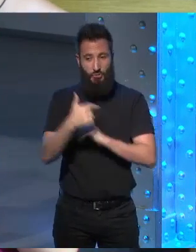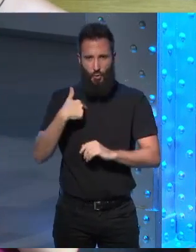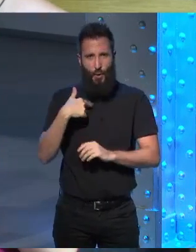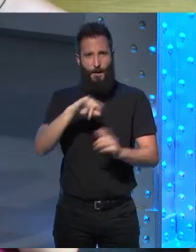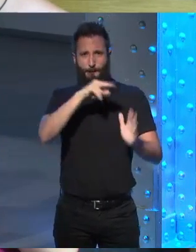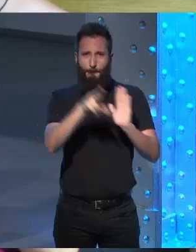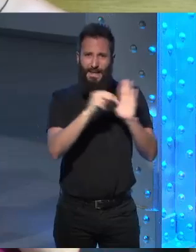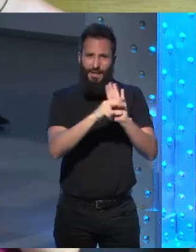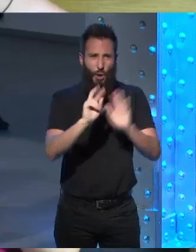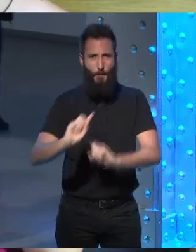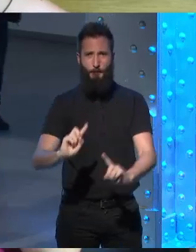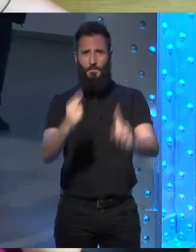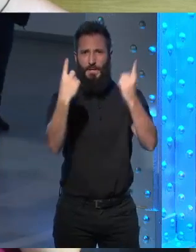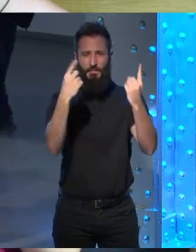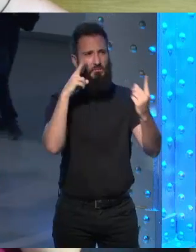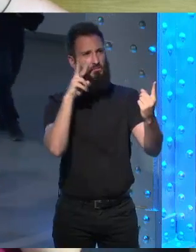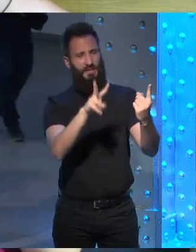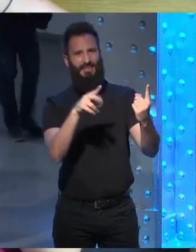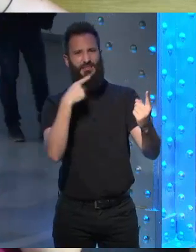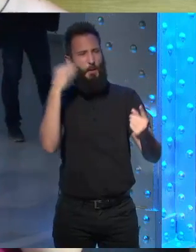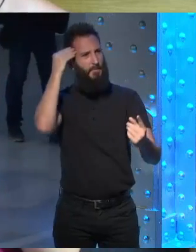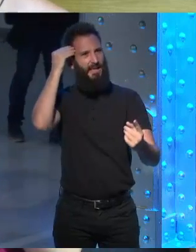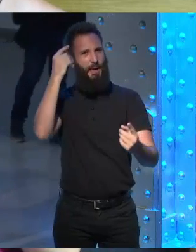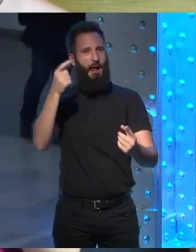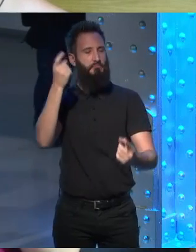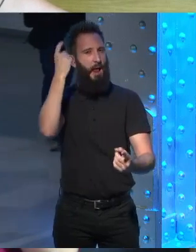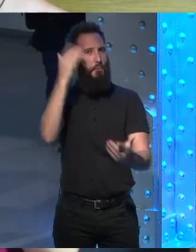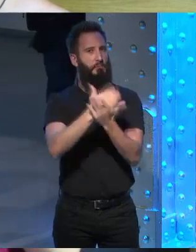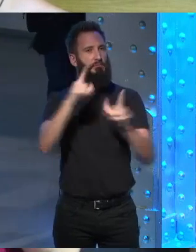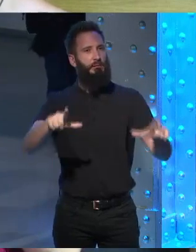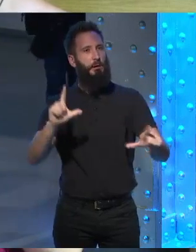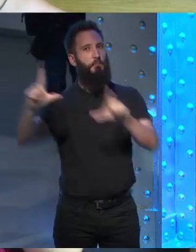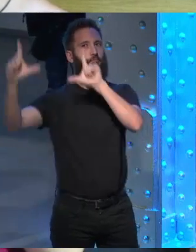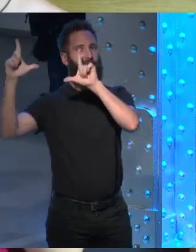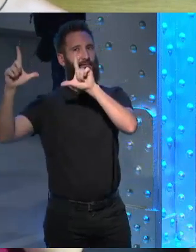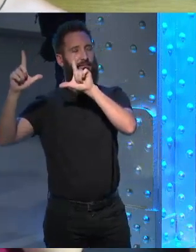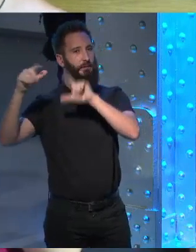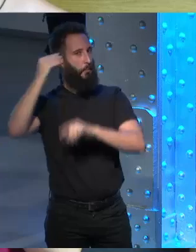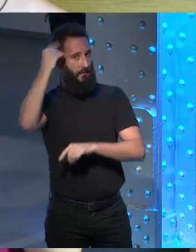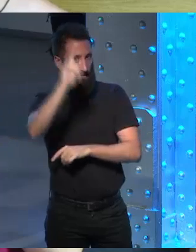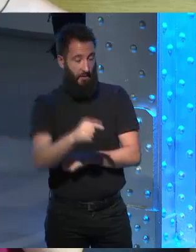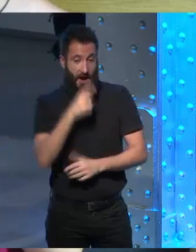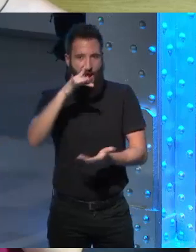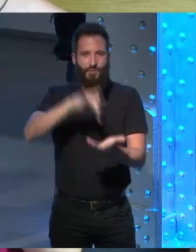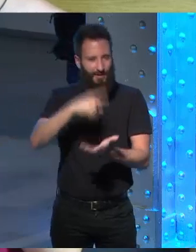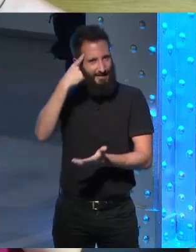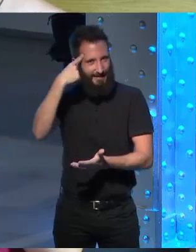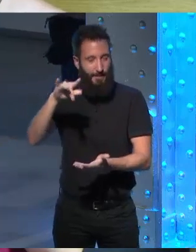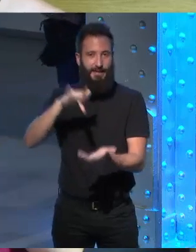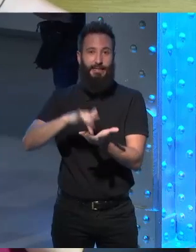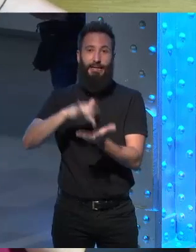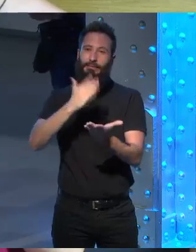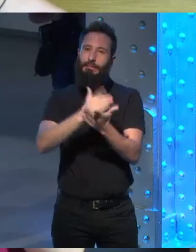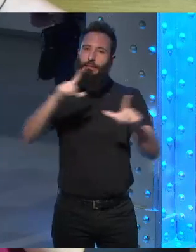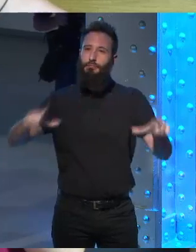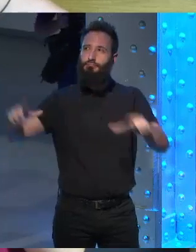no lo hicisteis pensando en que llegaría a las aulas y todo, pero ahora que sabéis que llega, que los profesores lo ponen, que se lo enseña a la gente,